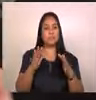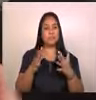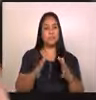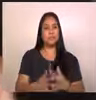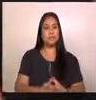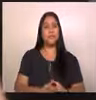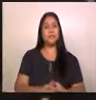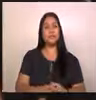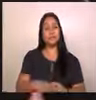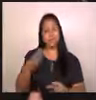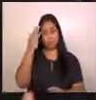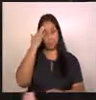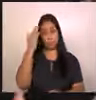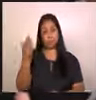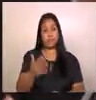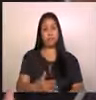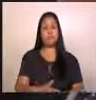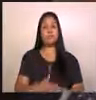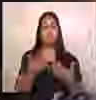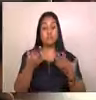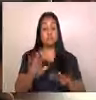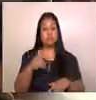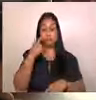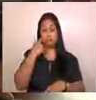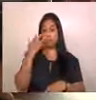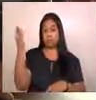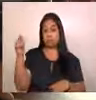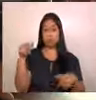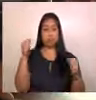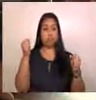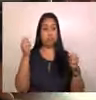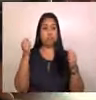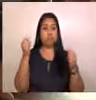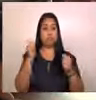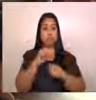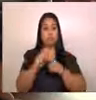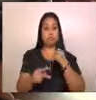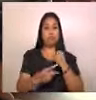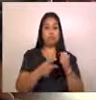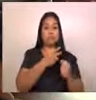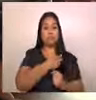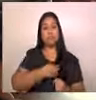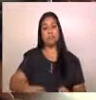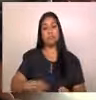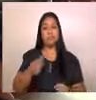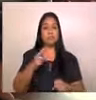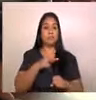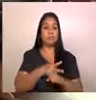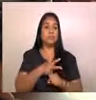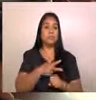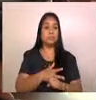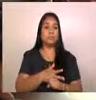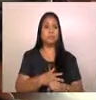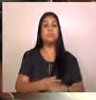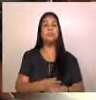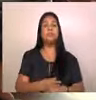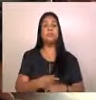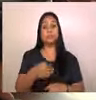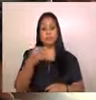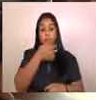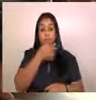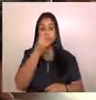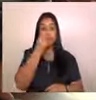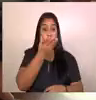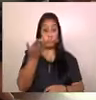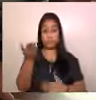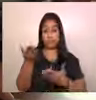Muchas gracias. Hemos escuchado el mensaje de la señora vicepresidenta de la República. Señoras y señores, de